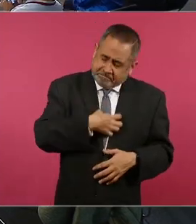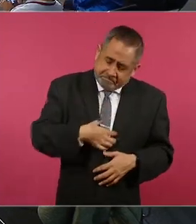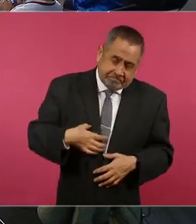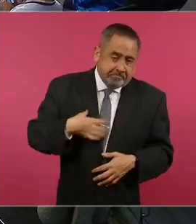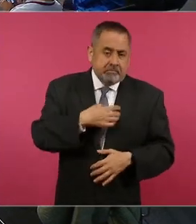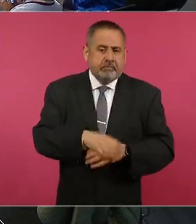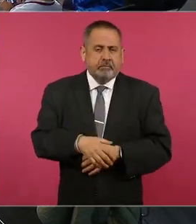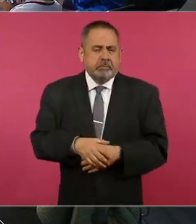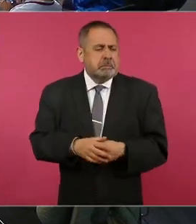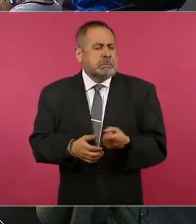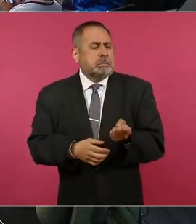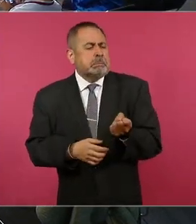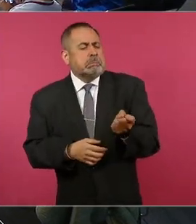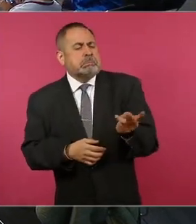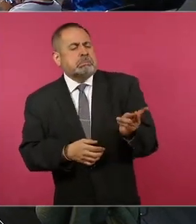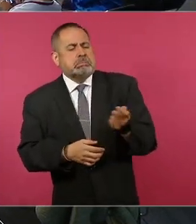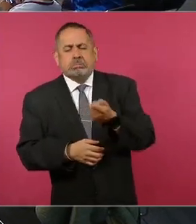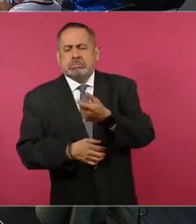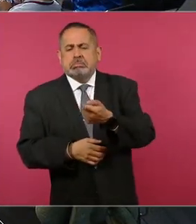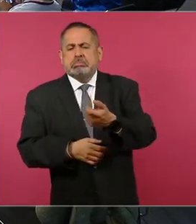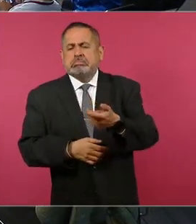son muy pocos los que están